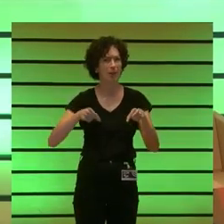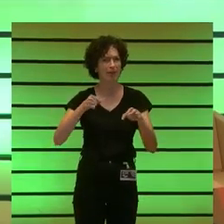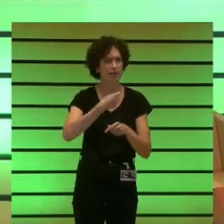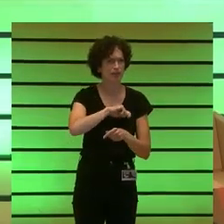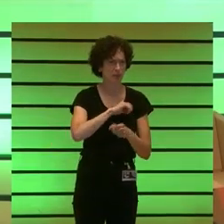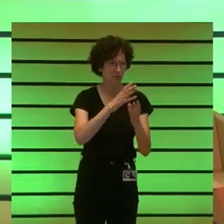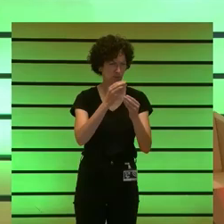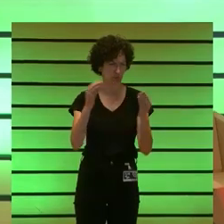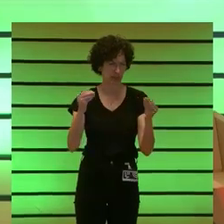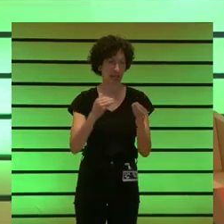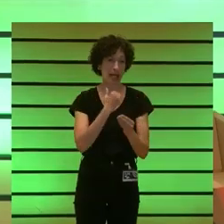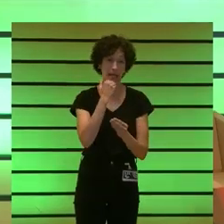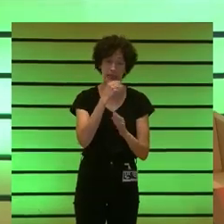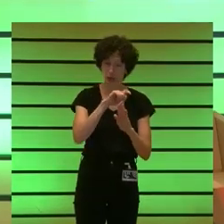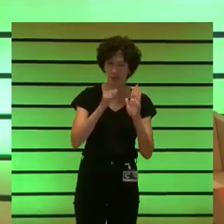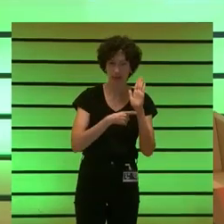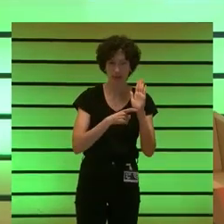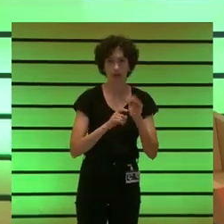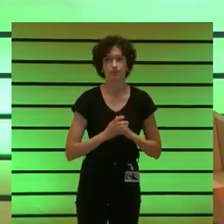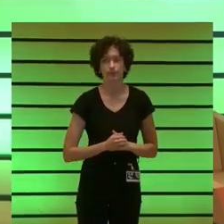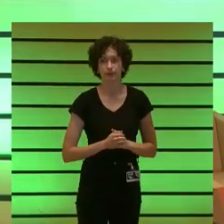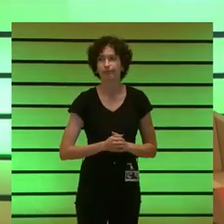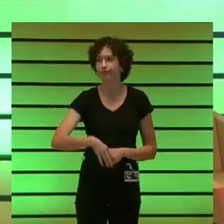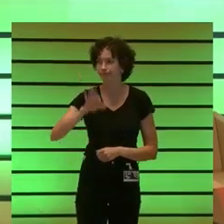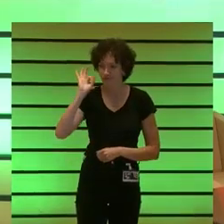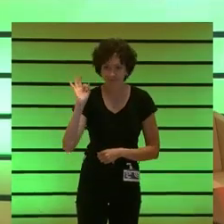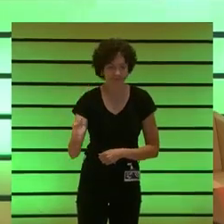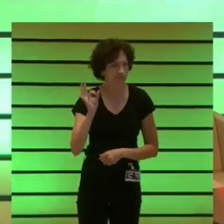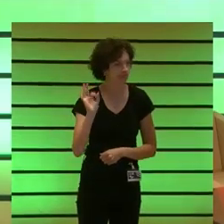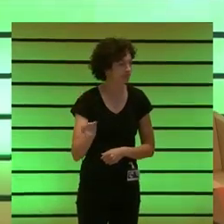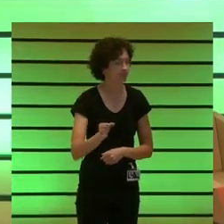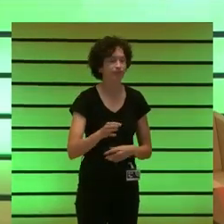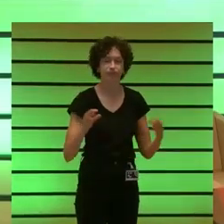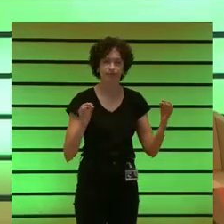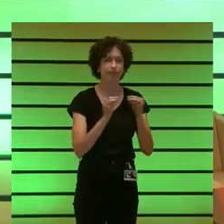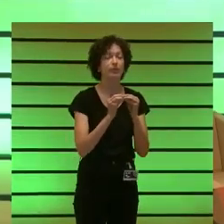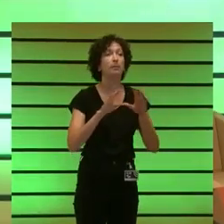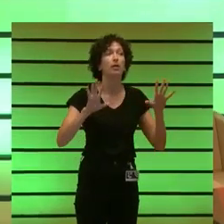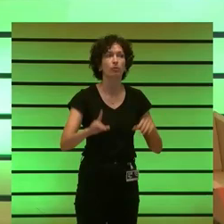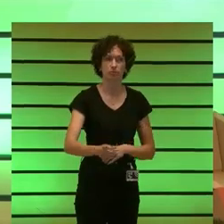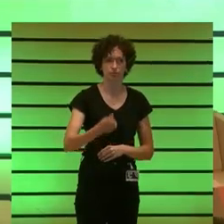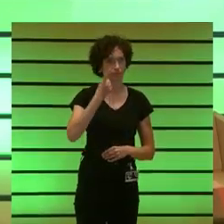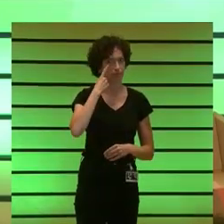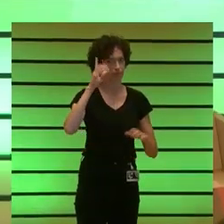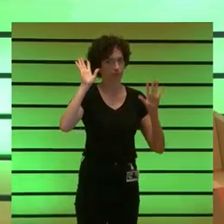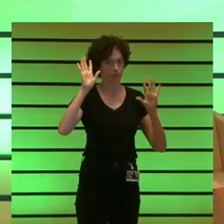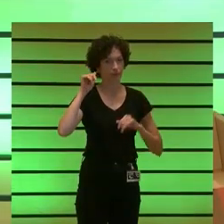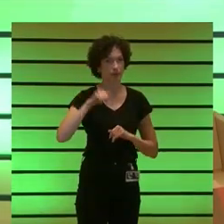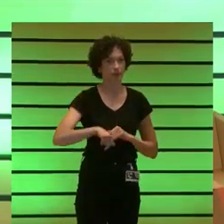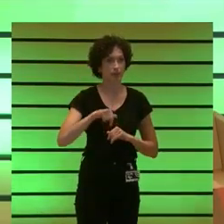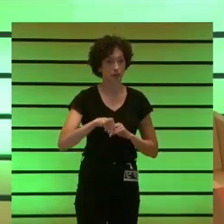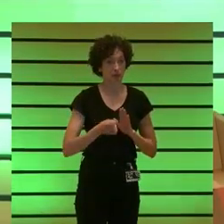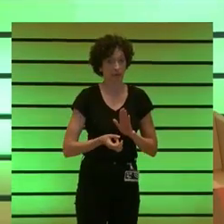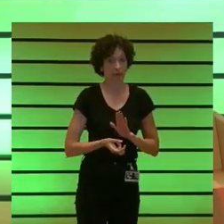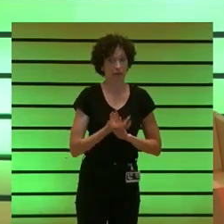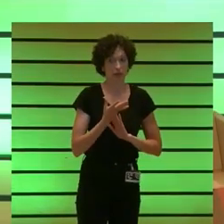España. Casi hacemos pleno. Toda la razón, completamente de acuerdo, Carolina. Pero, ojo, que esto de generar redes ha hecho que